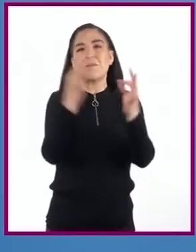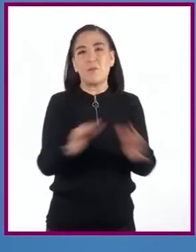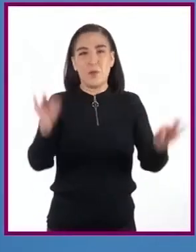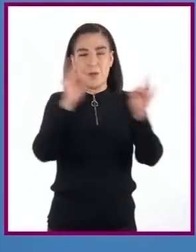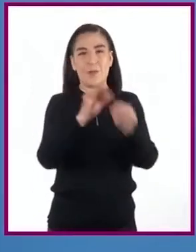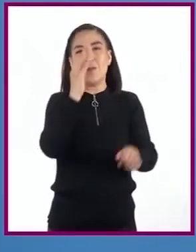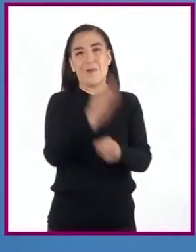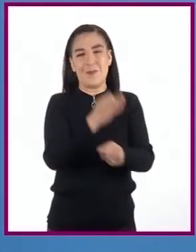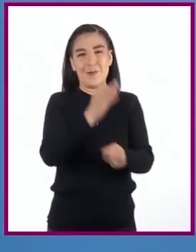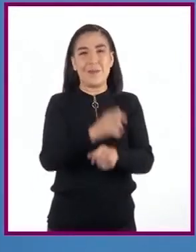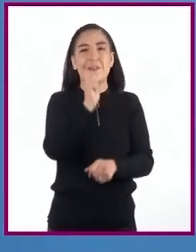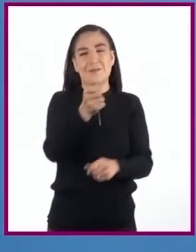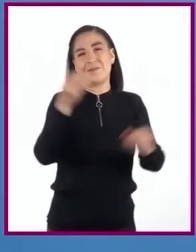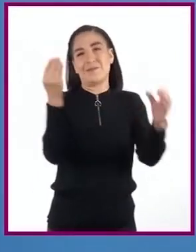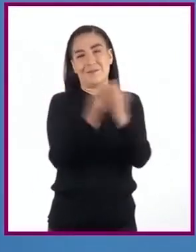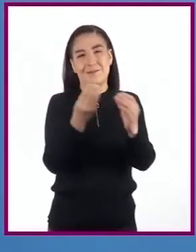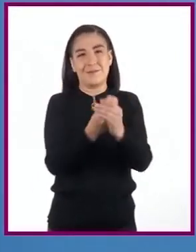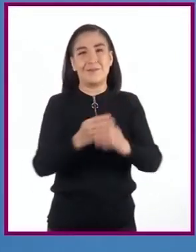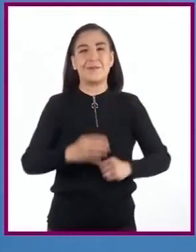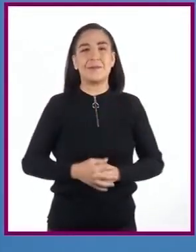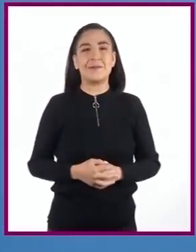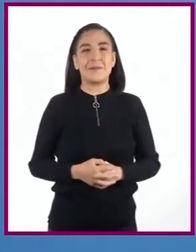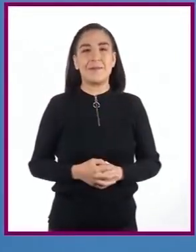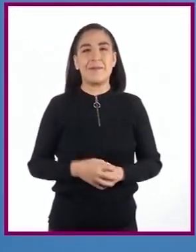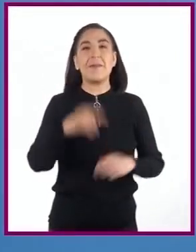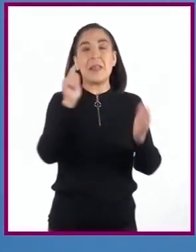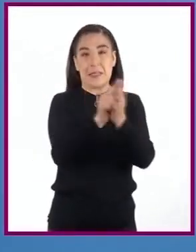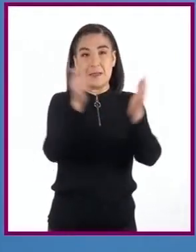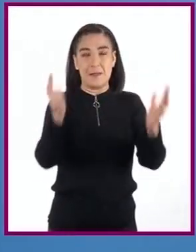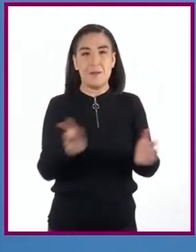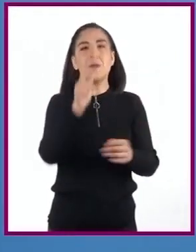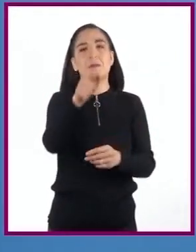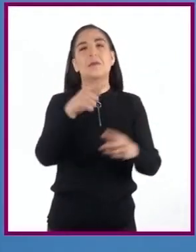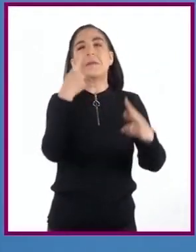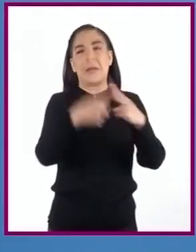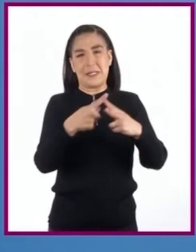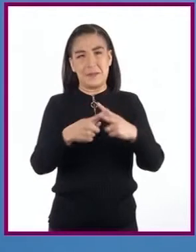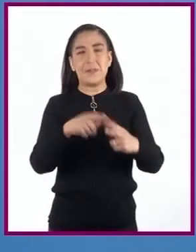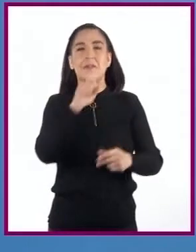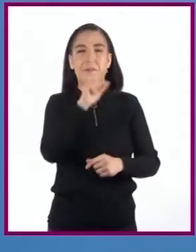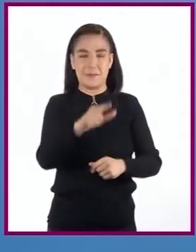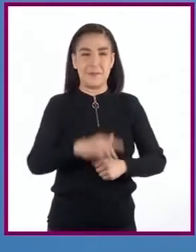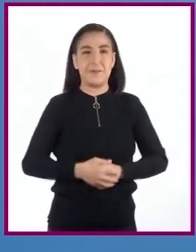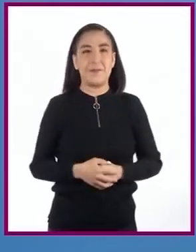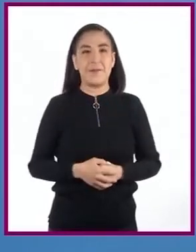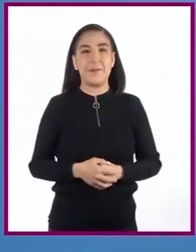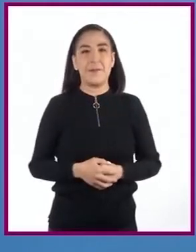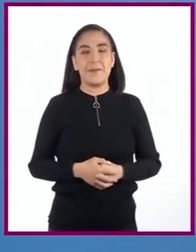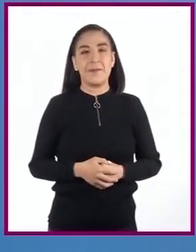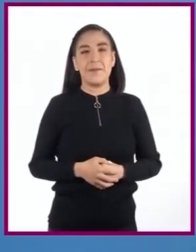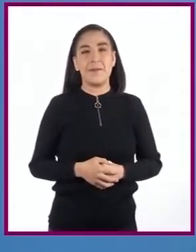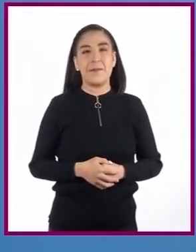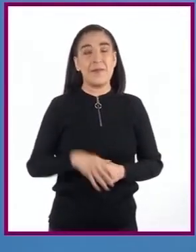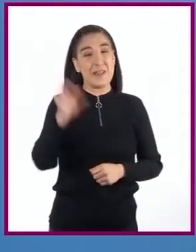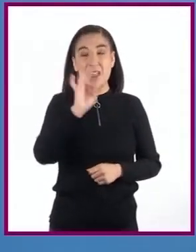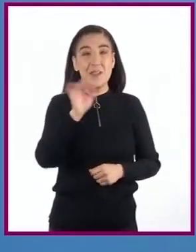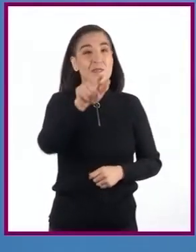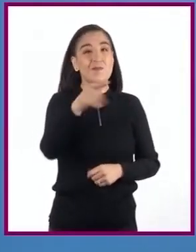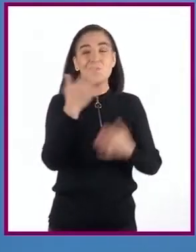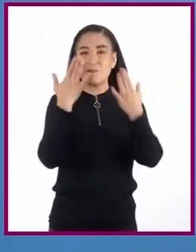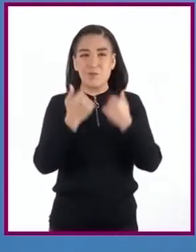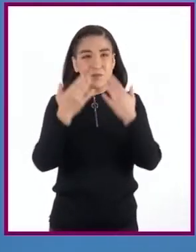importante durante el desarrollo de esta sesión, y su libro de texto de matemáticas. En caso de que no lo